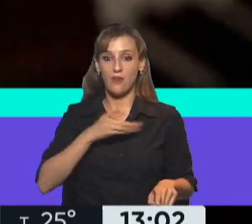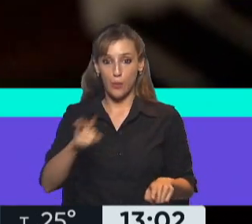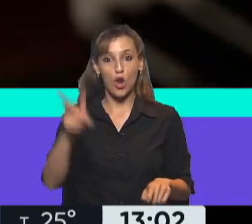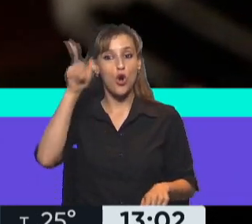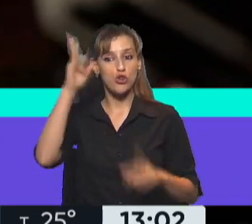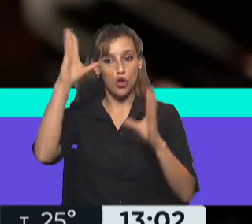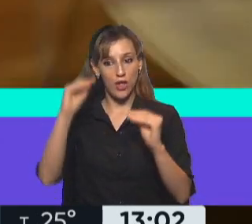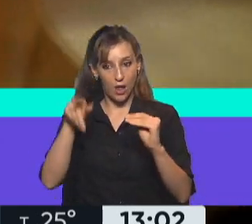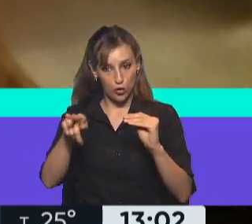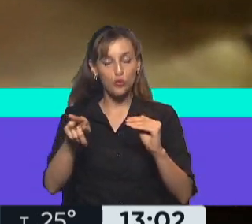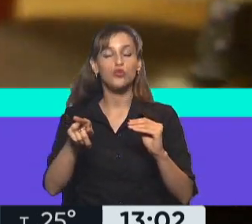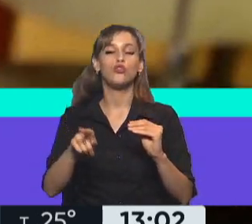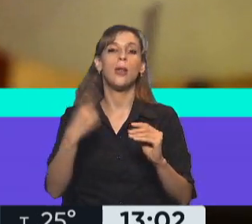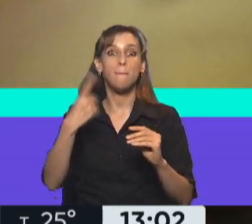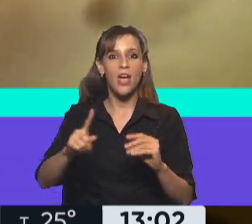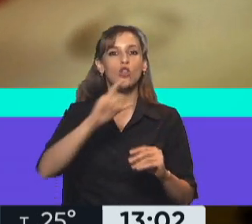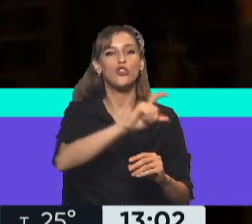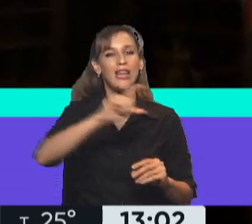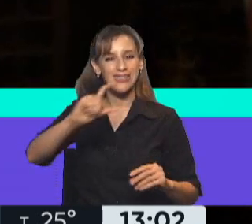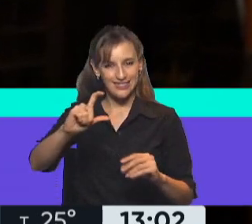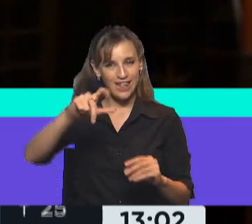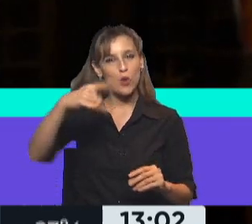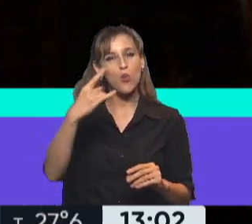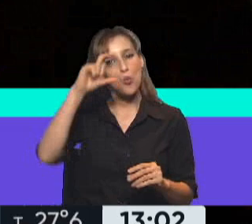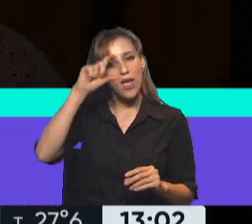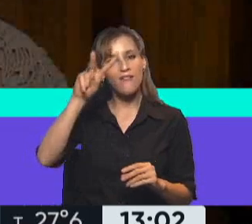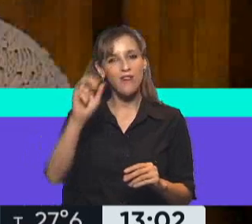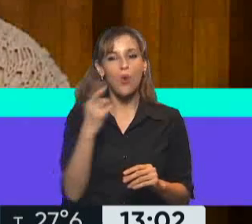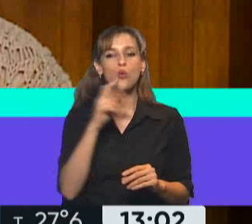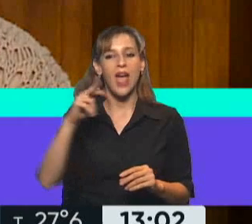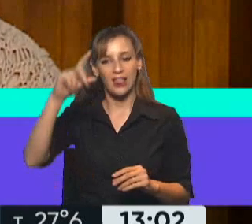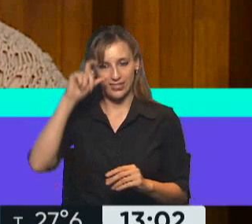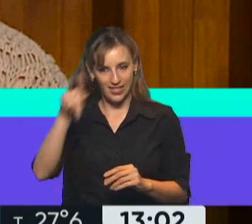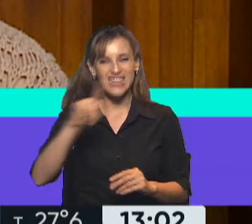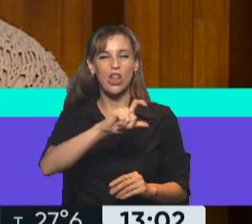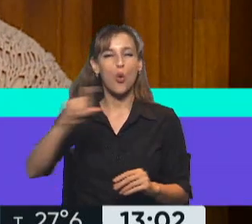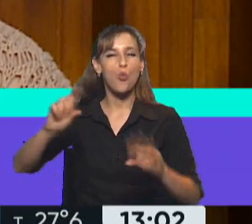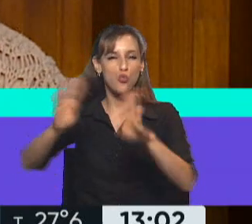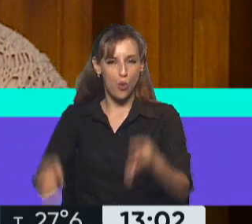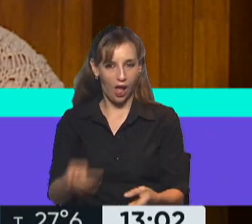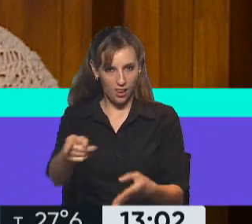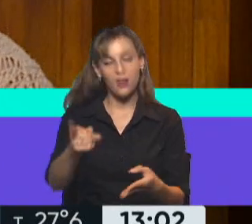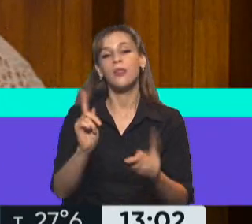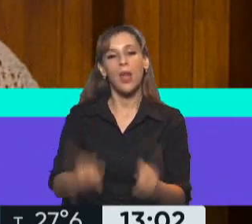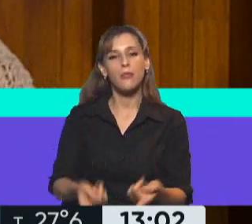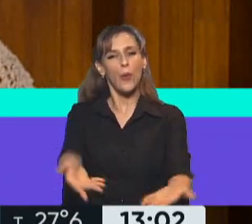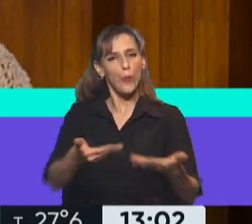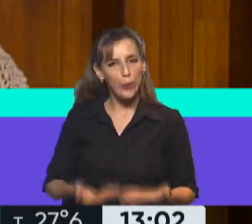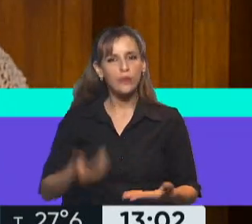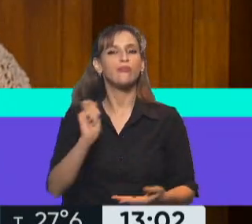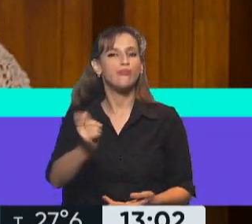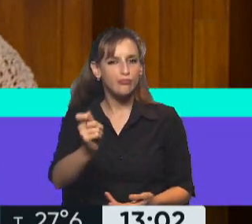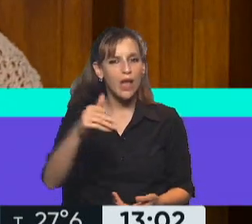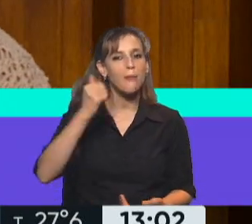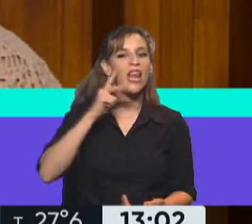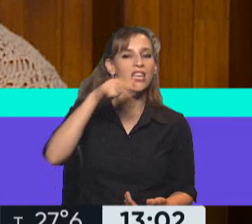20 horas, pero en el Centro Cultural Nueva Uriarte. Y en esta oportunidad vamos a tener también de invitadas a Melina Mogilevsky